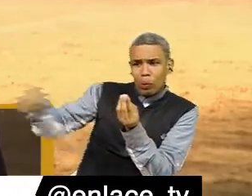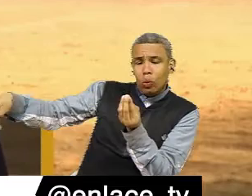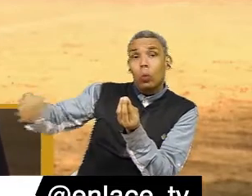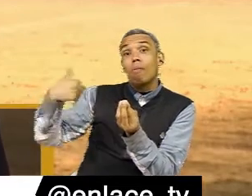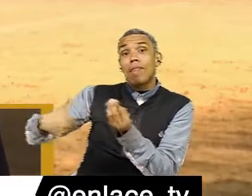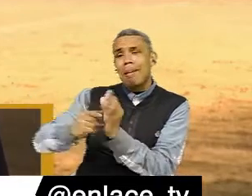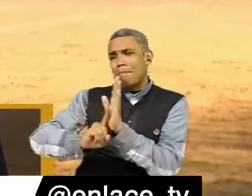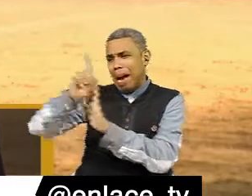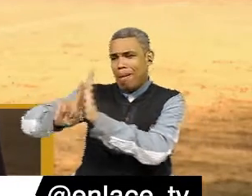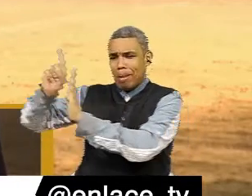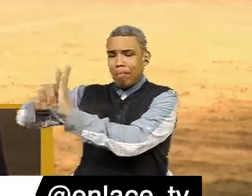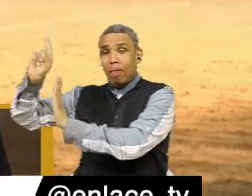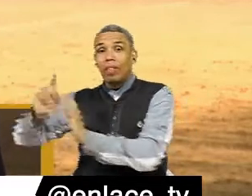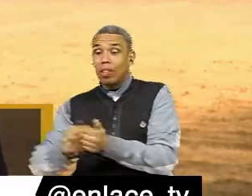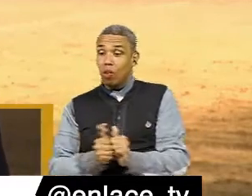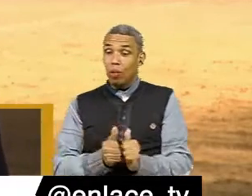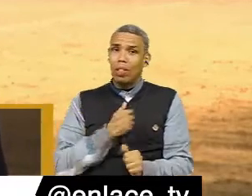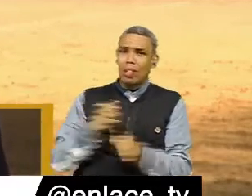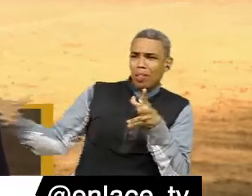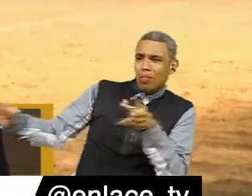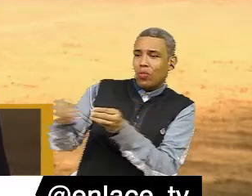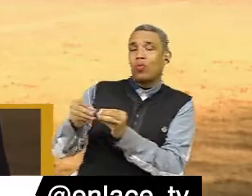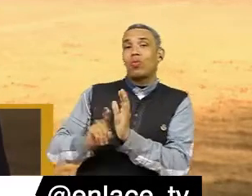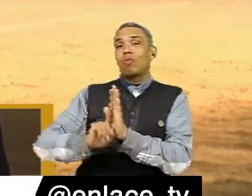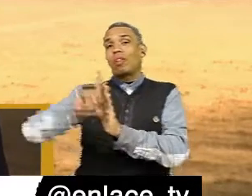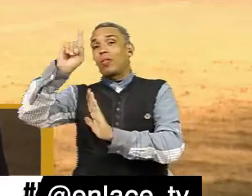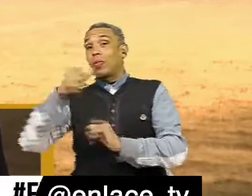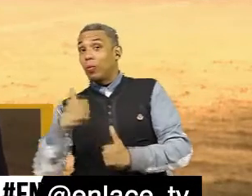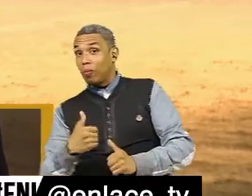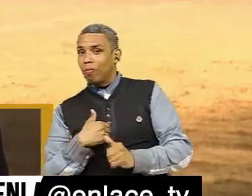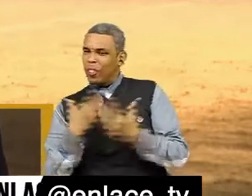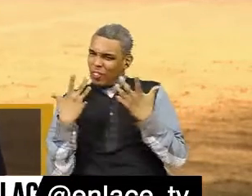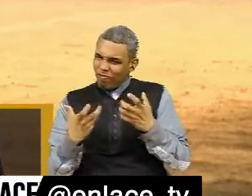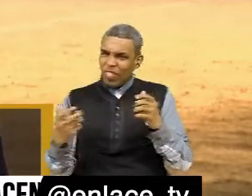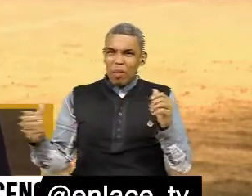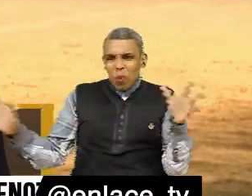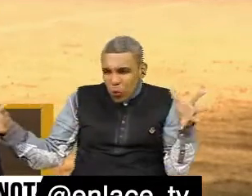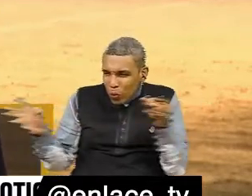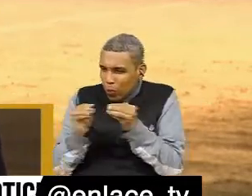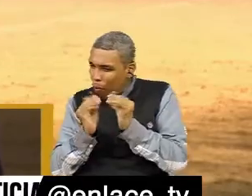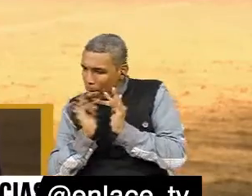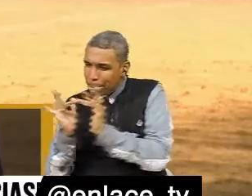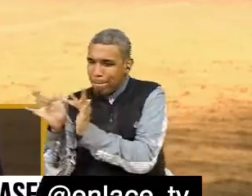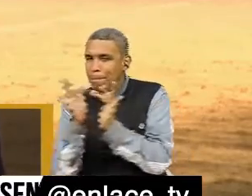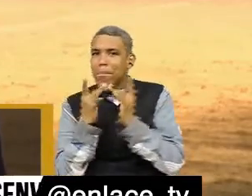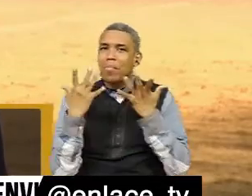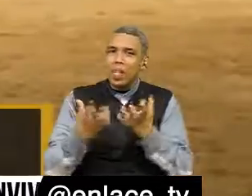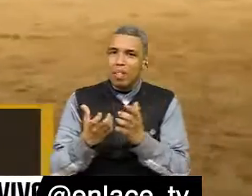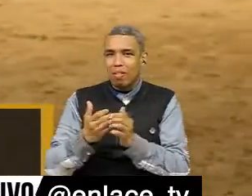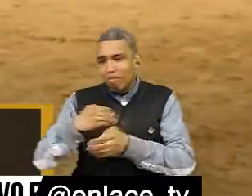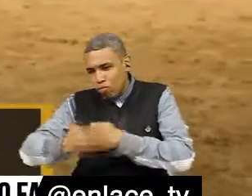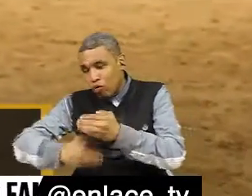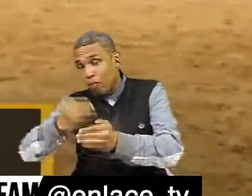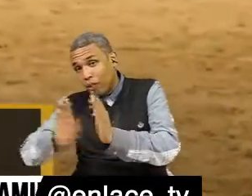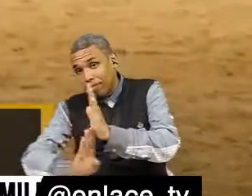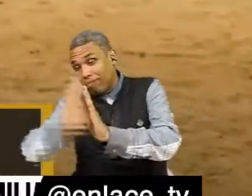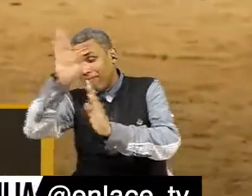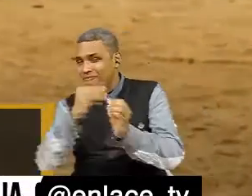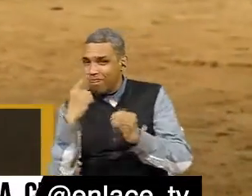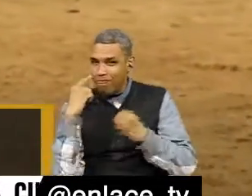resultados deportivos, pero como te digo, eso es un complemento integral que queremos seguir fortaleciendo y que siga creciendo día a día, ¿no?